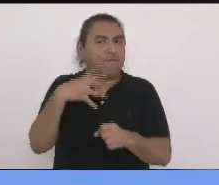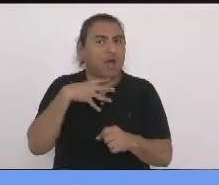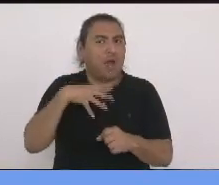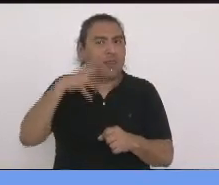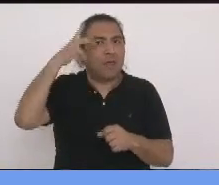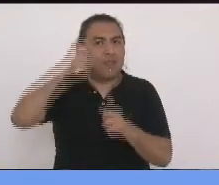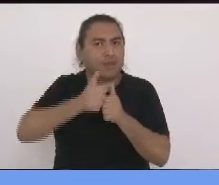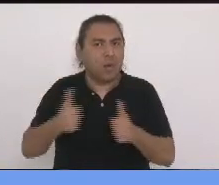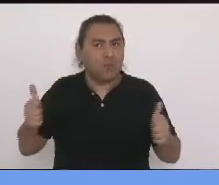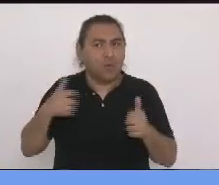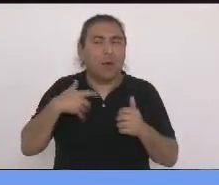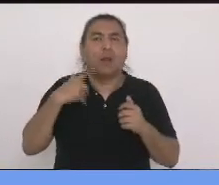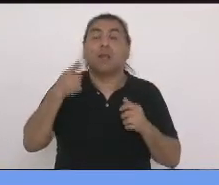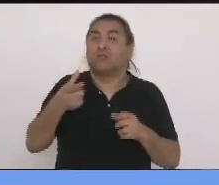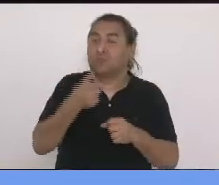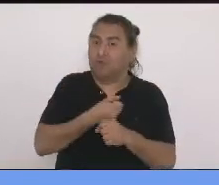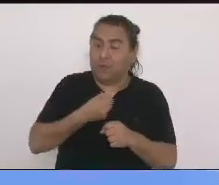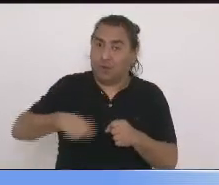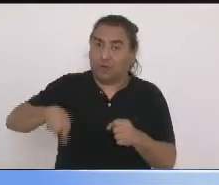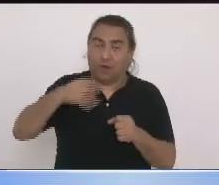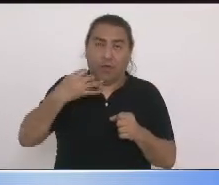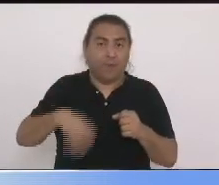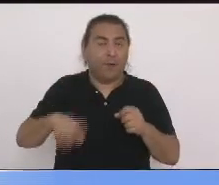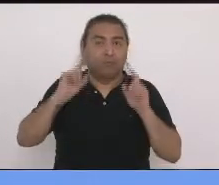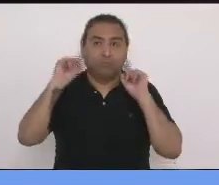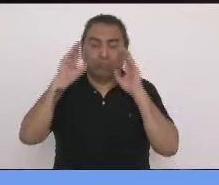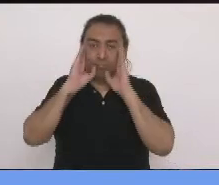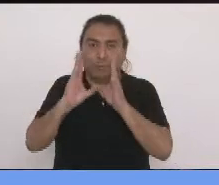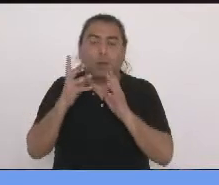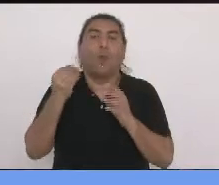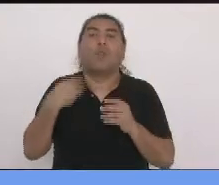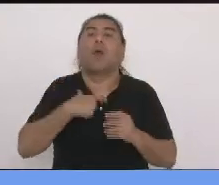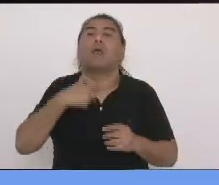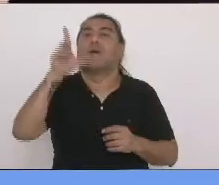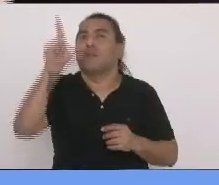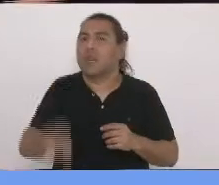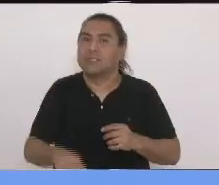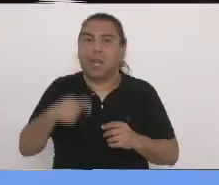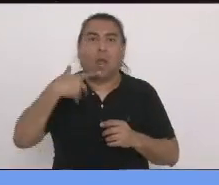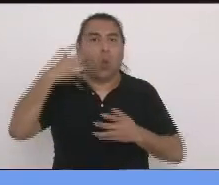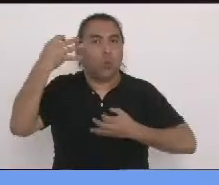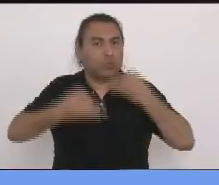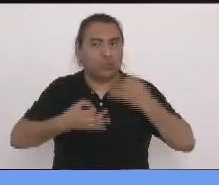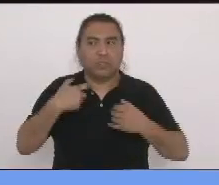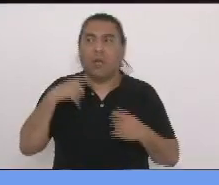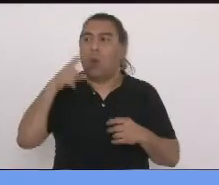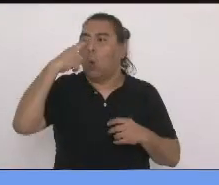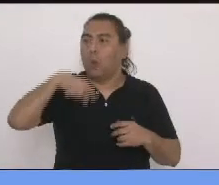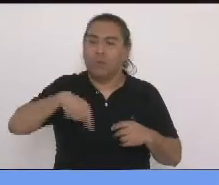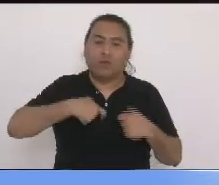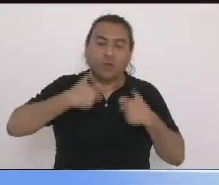nos tenemos que dar más adelante cuando hablamos de federalizar la justicia por último señora presidenta voy a volver a